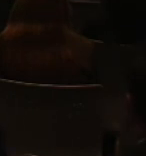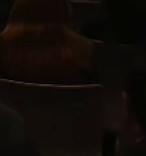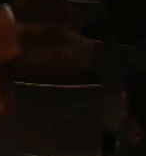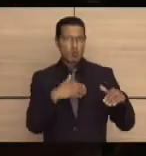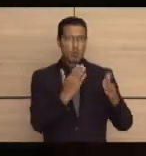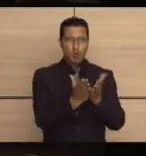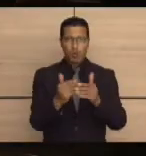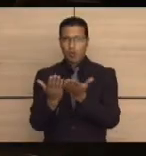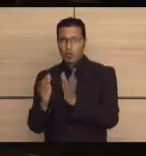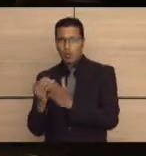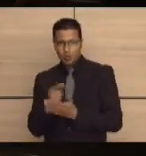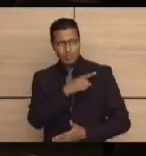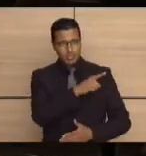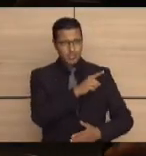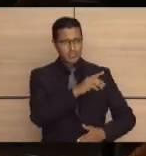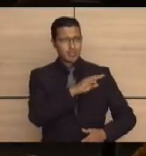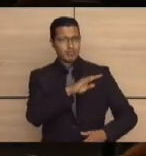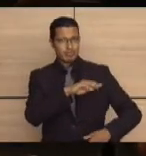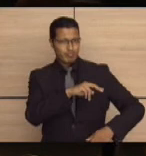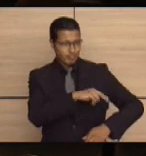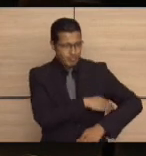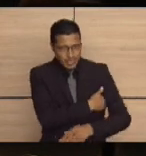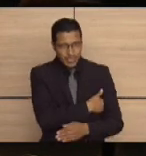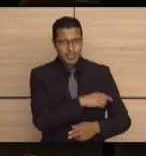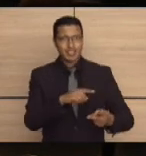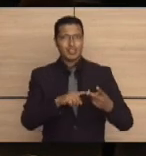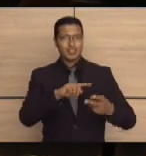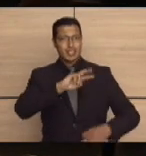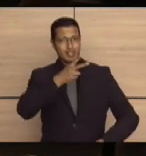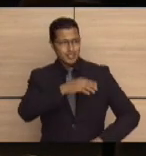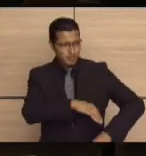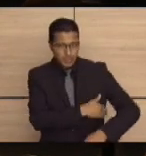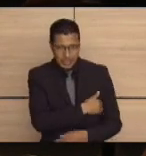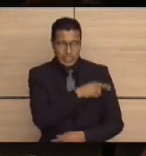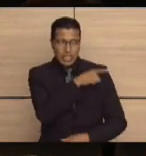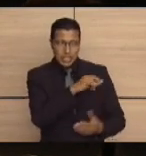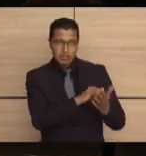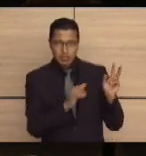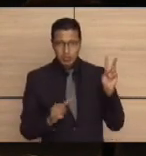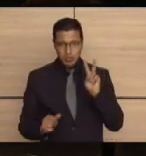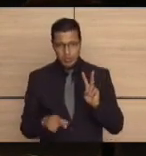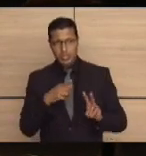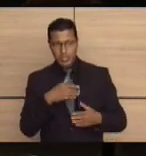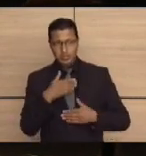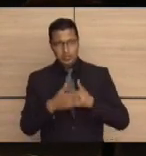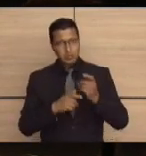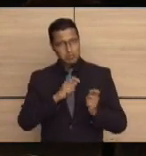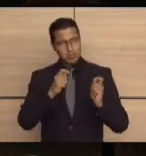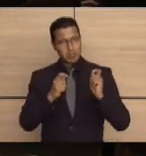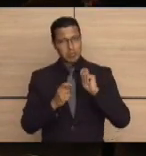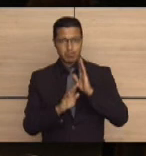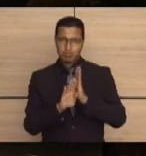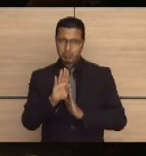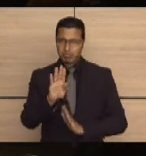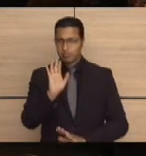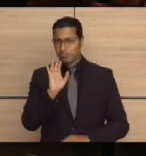Colombia, ministra y viceministra. Así que algo está cambiando y estaremos haciendo las cosas bien de alguna